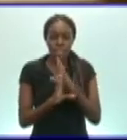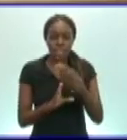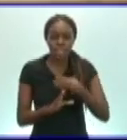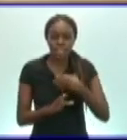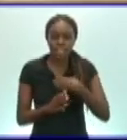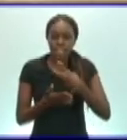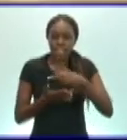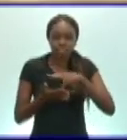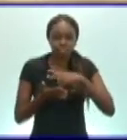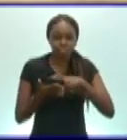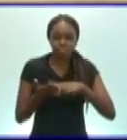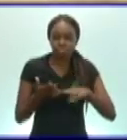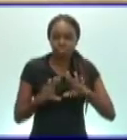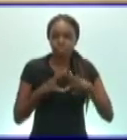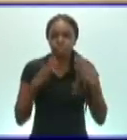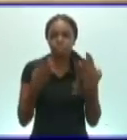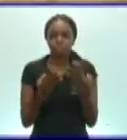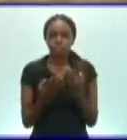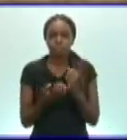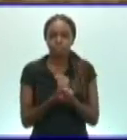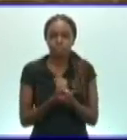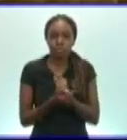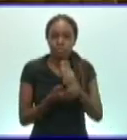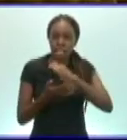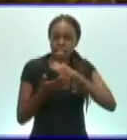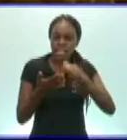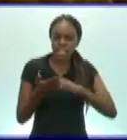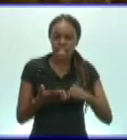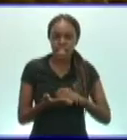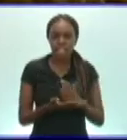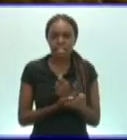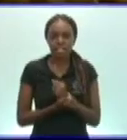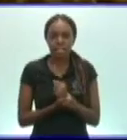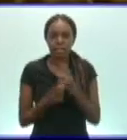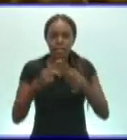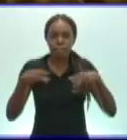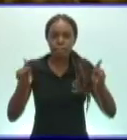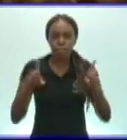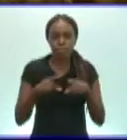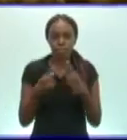y Pancho componen enseguida la música.